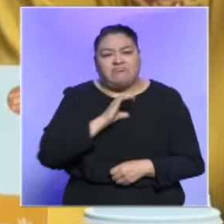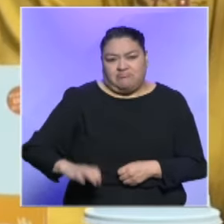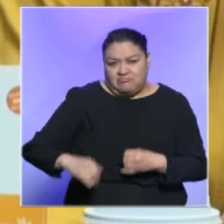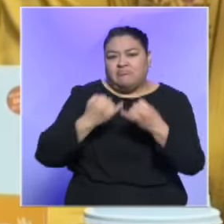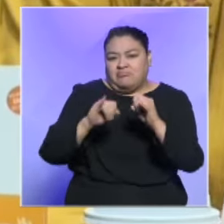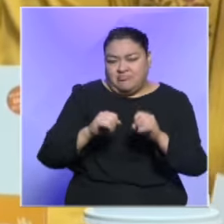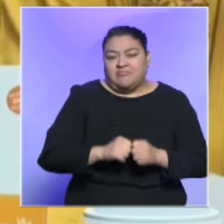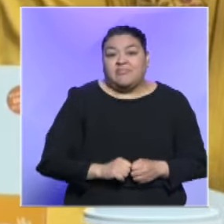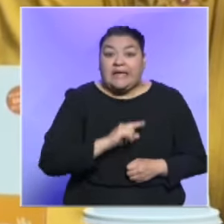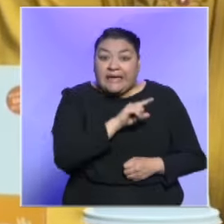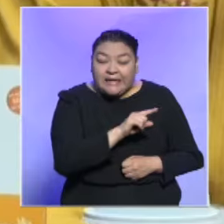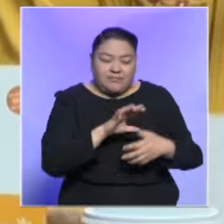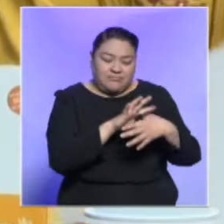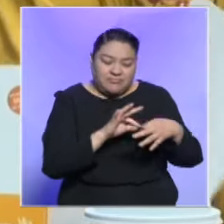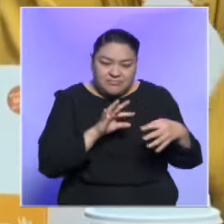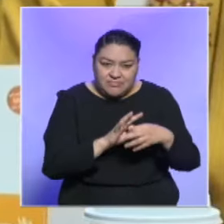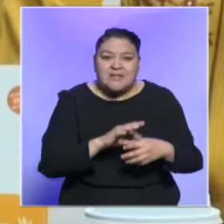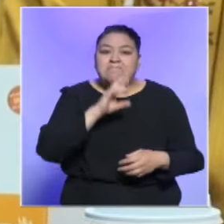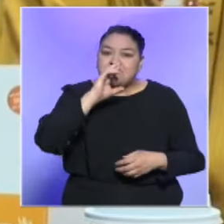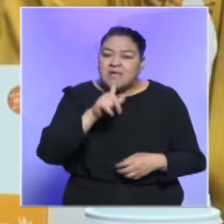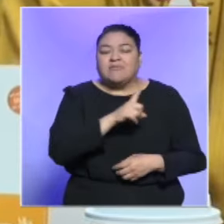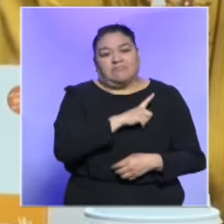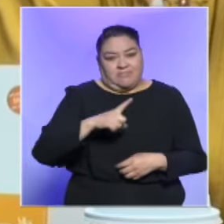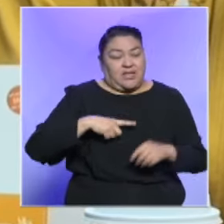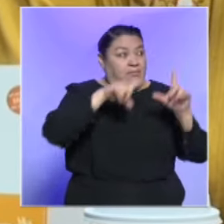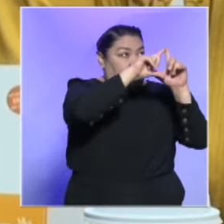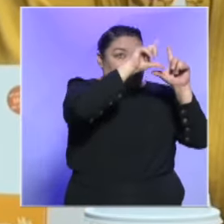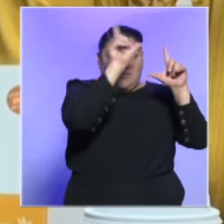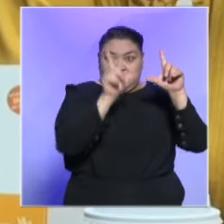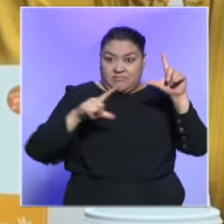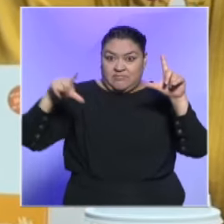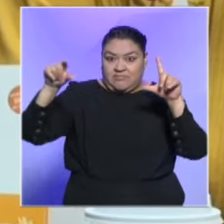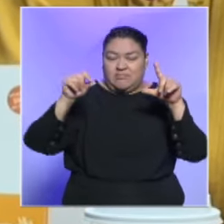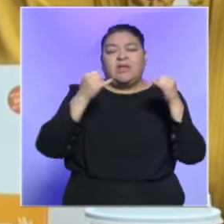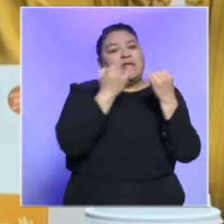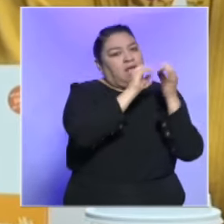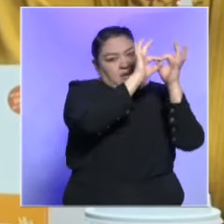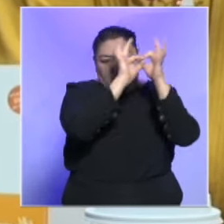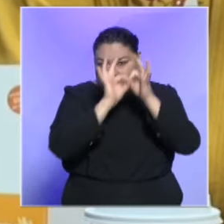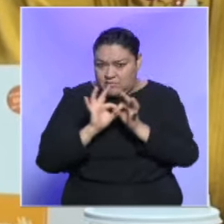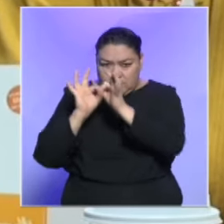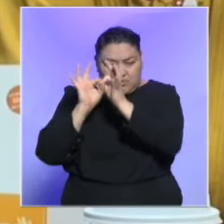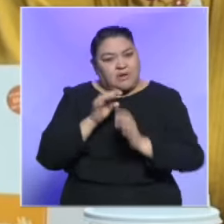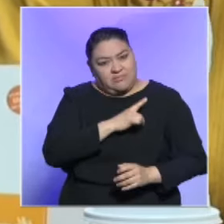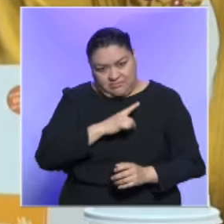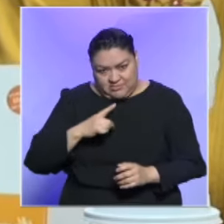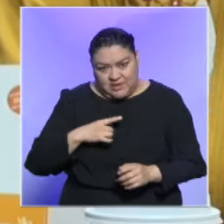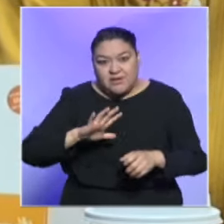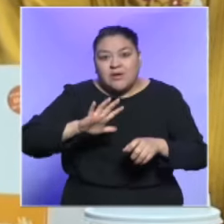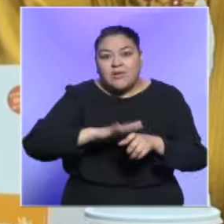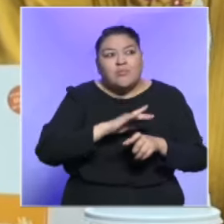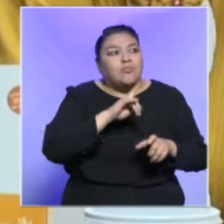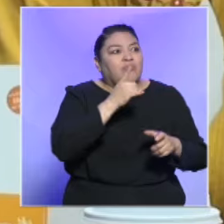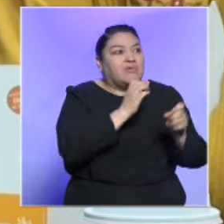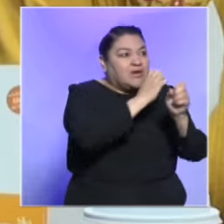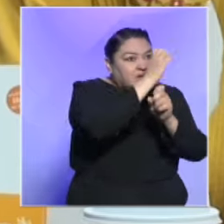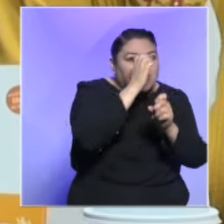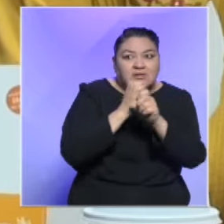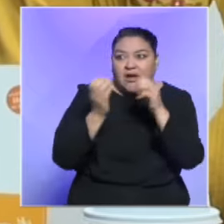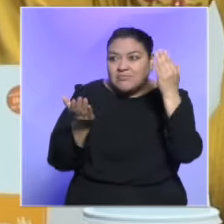El autor nos propone que haya una homogeneización de las legislaturas porque hay una gran disparidad entre